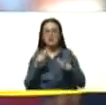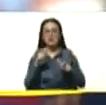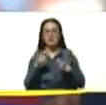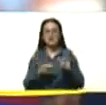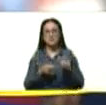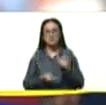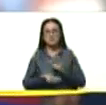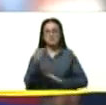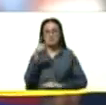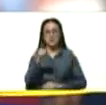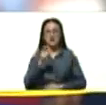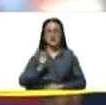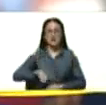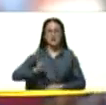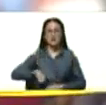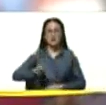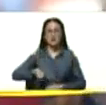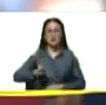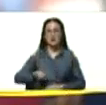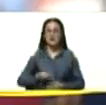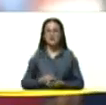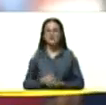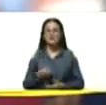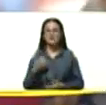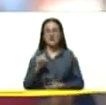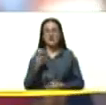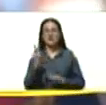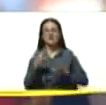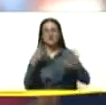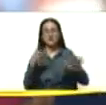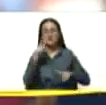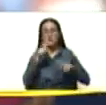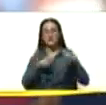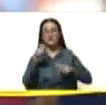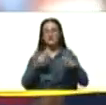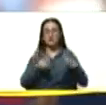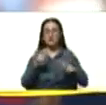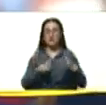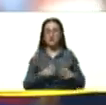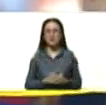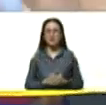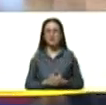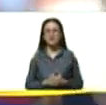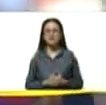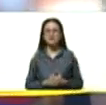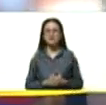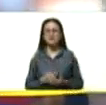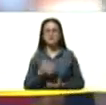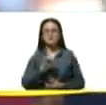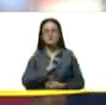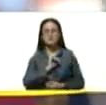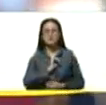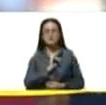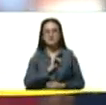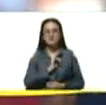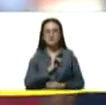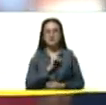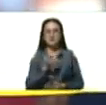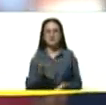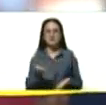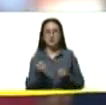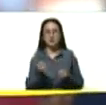tribunales. Tenemos 18 individuos ciudadanos que hemos identificado y están